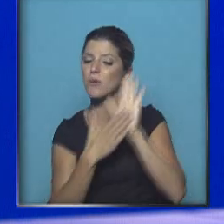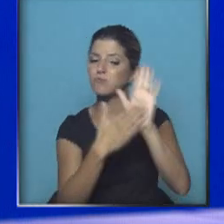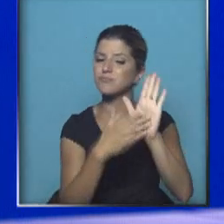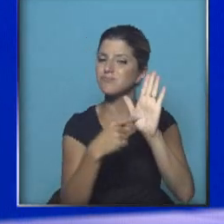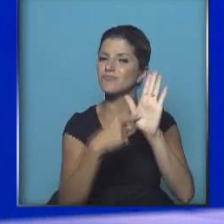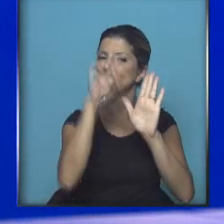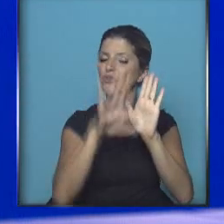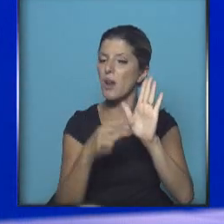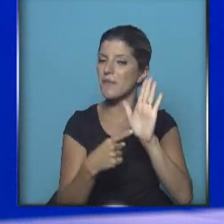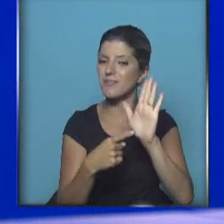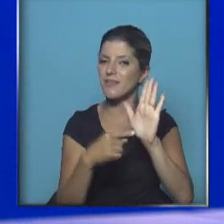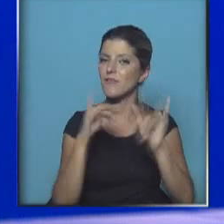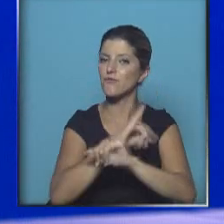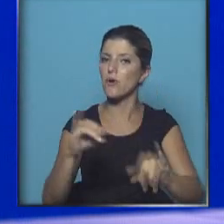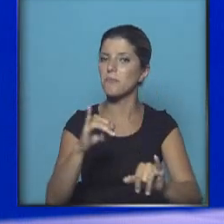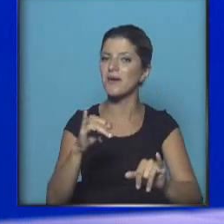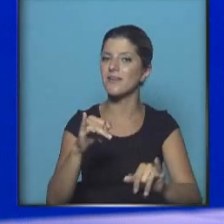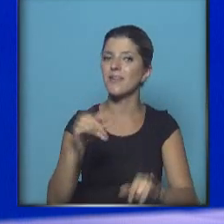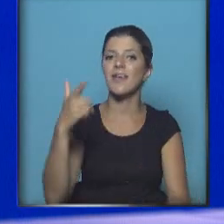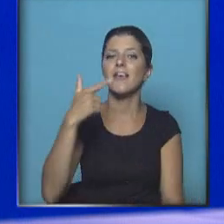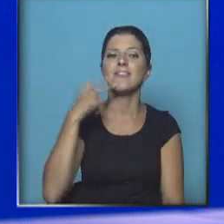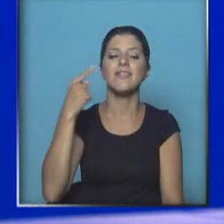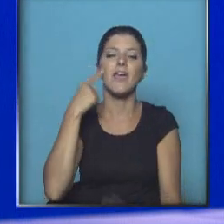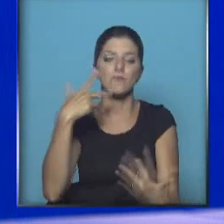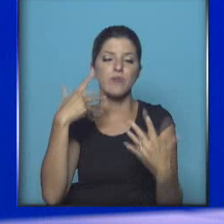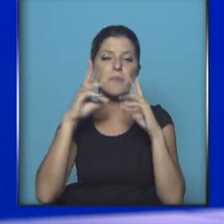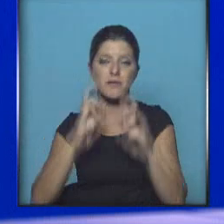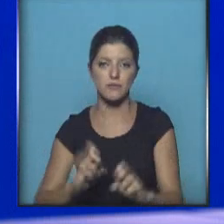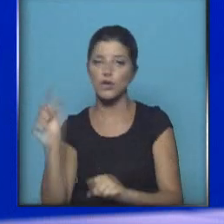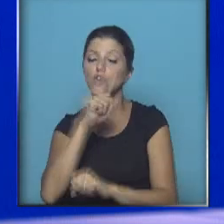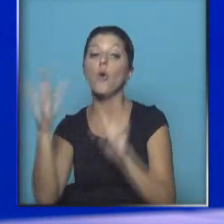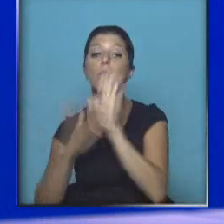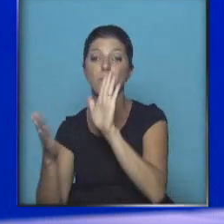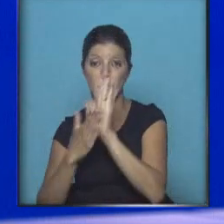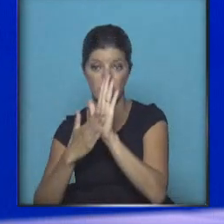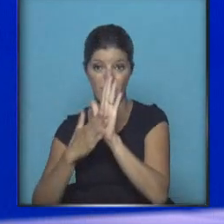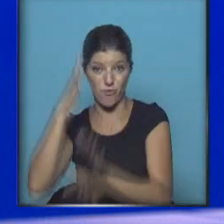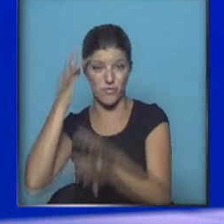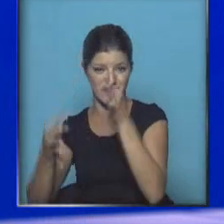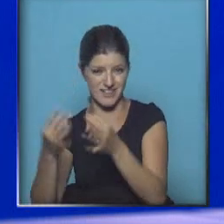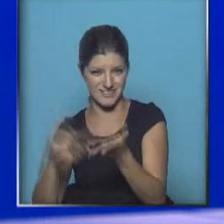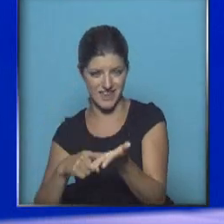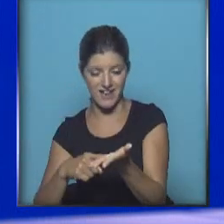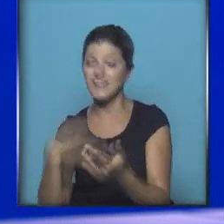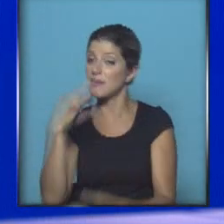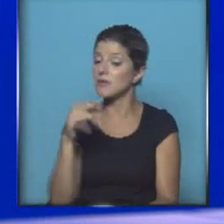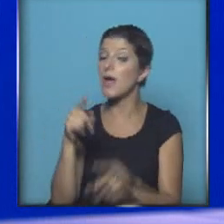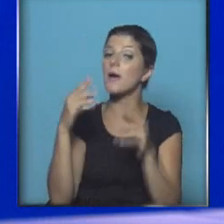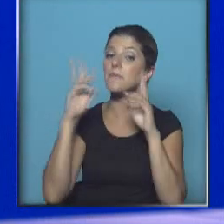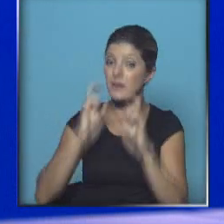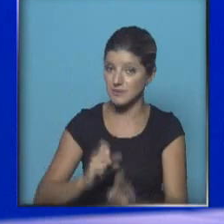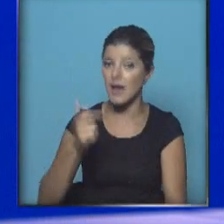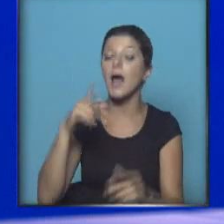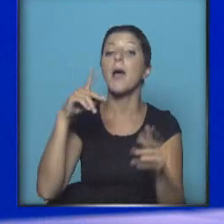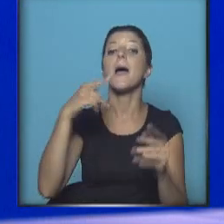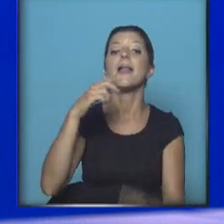basaba únicamente en informes de inteligencia y no en pruebas de validez judicial. Y que además tenía que investigar la pista siria y